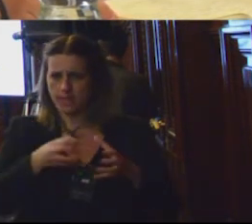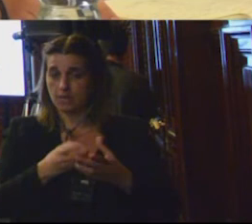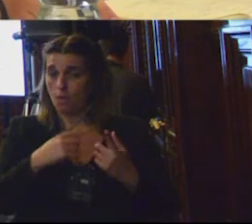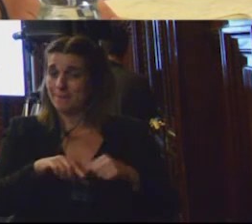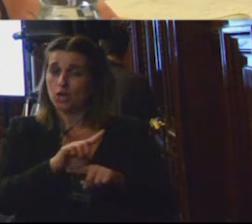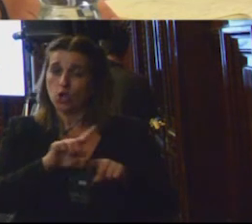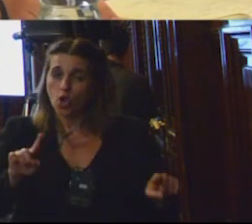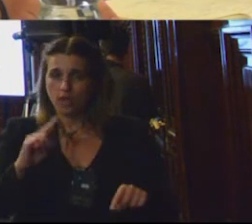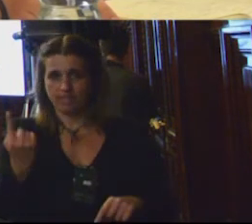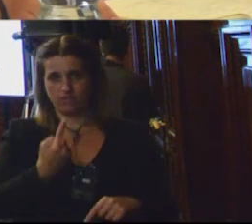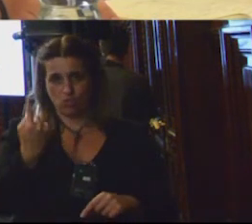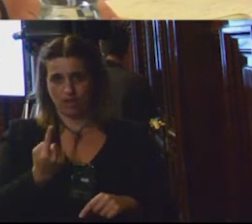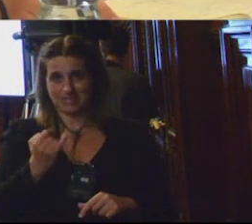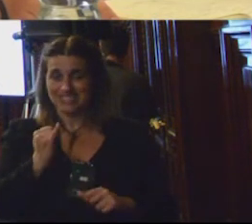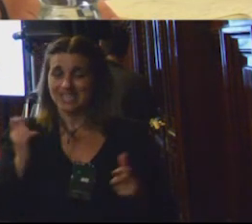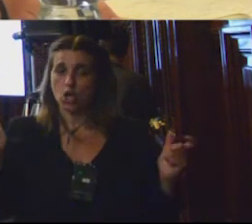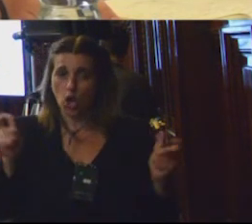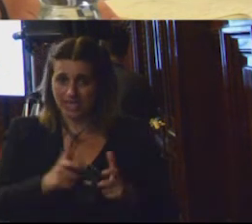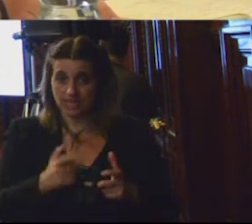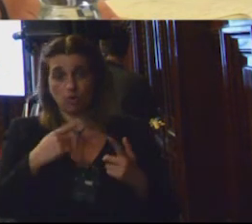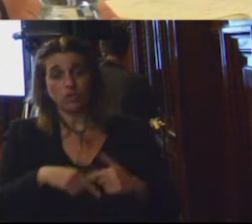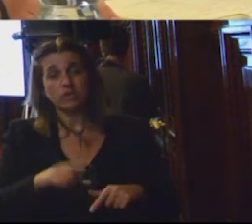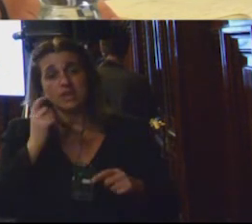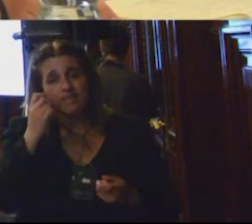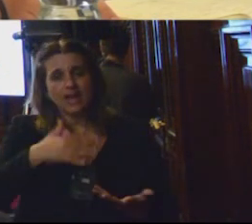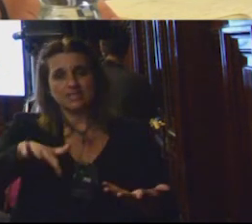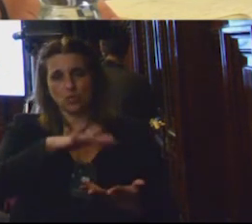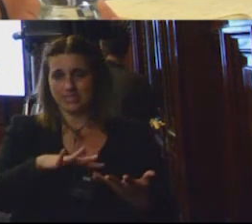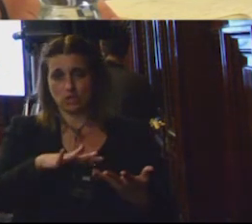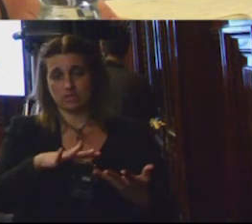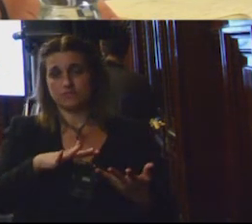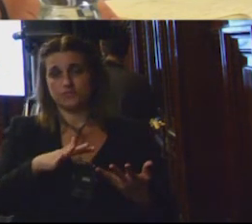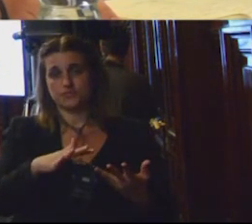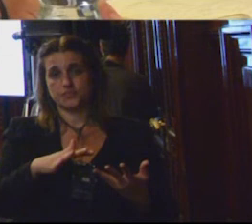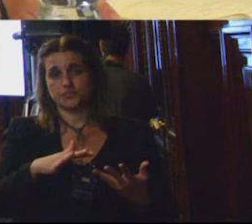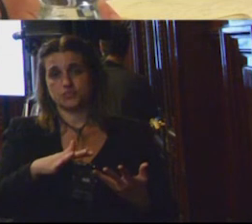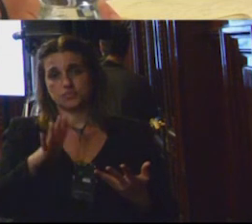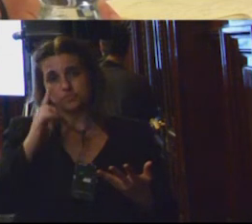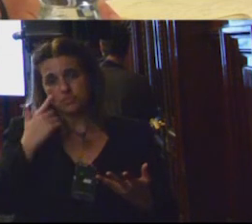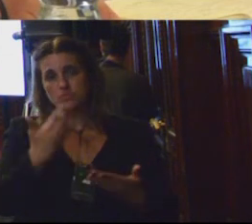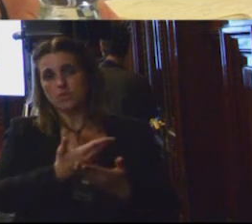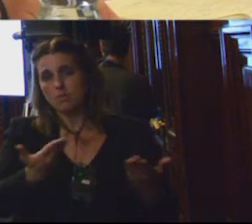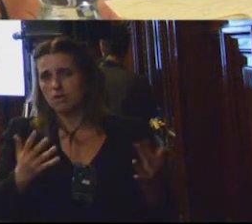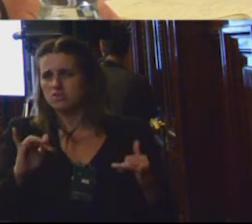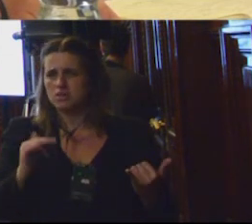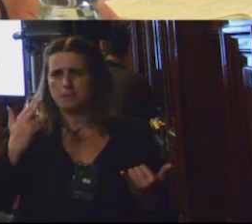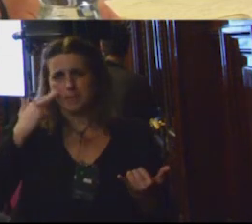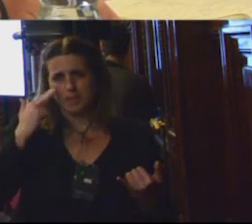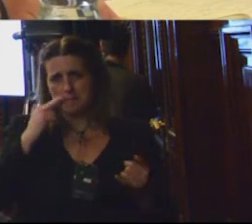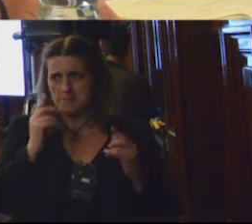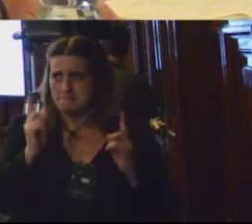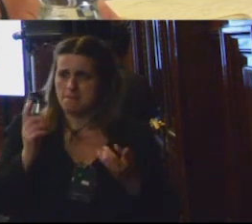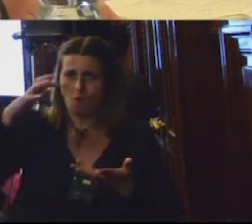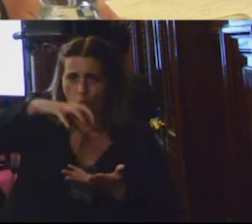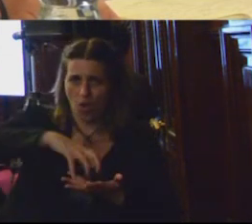individual. Esa situación viene básicamente a partir de problemas prácticos de